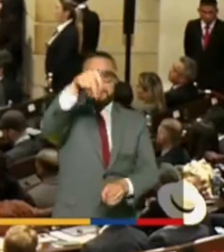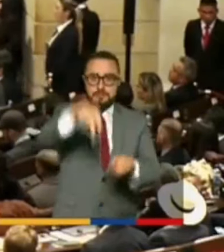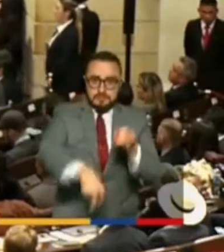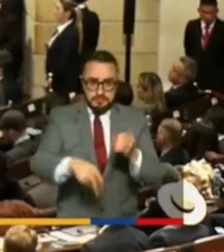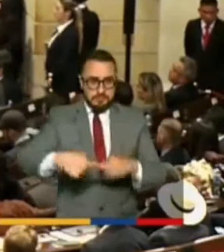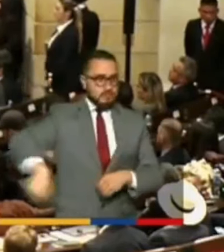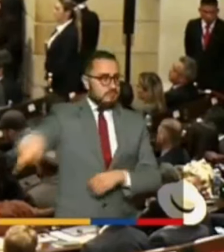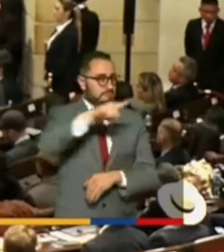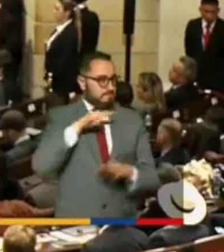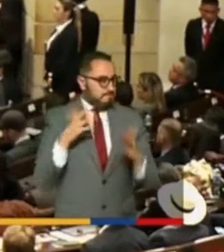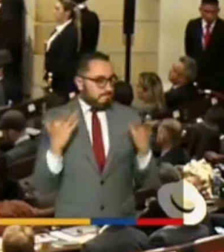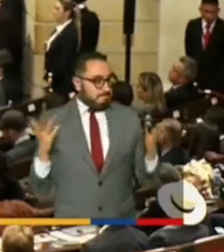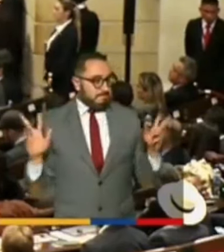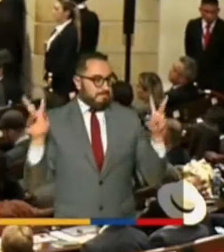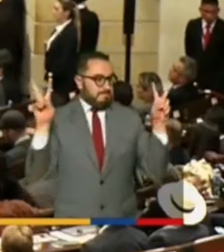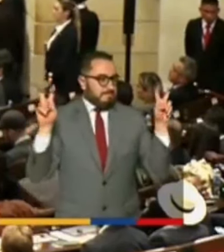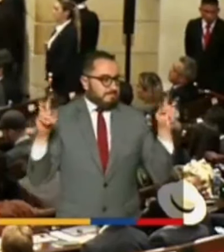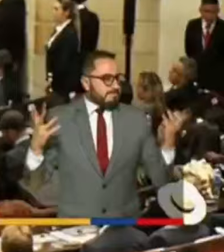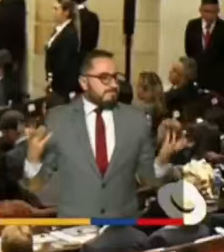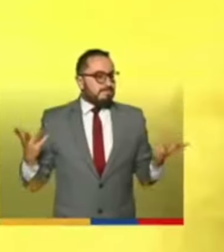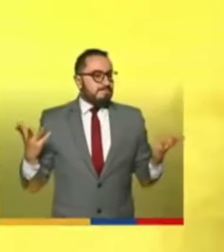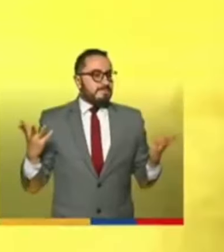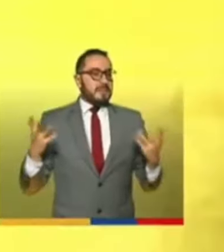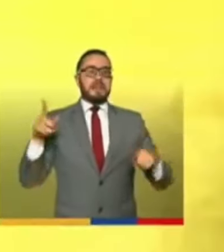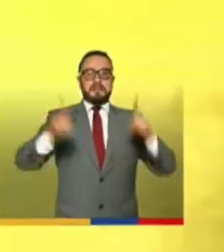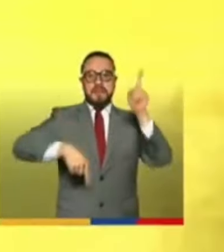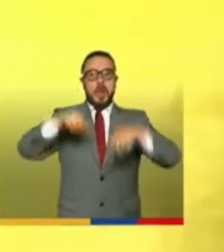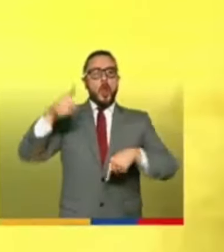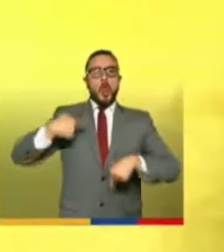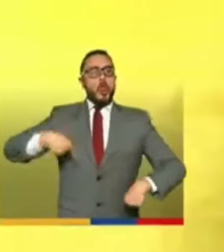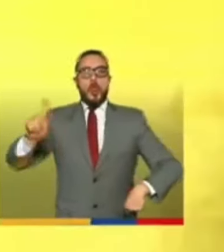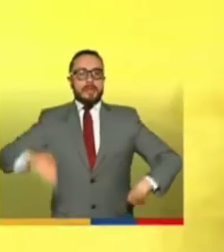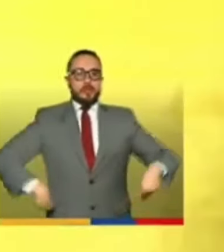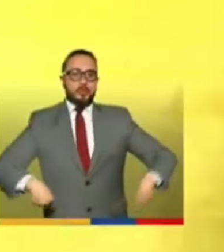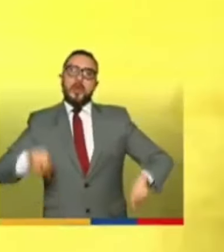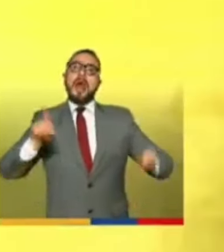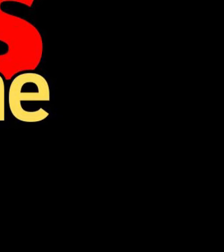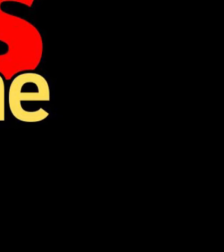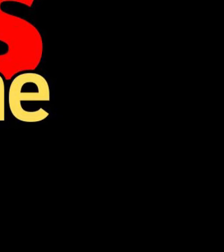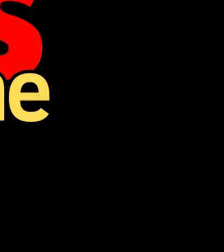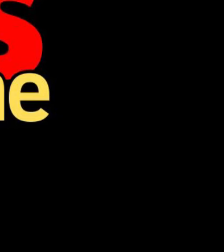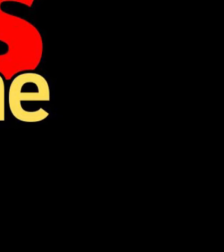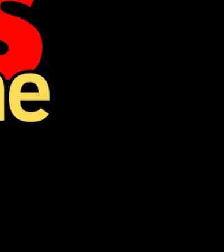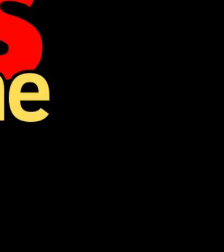entre fuerzas que no son corruptas y otras que sí lo son.